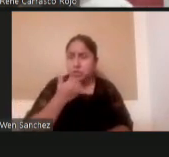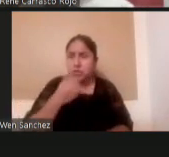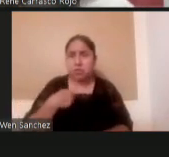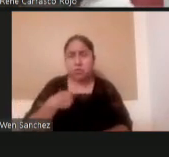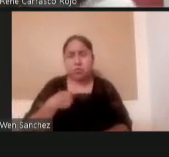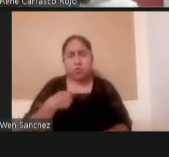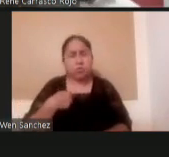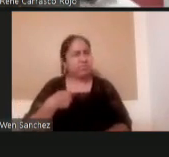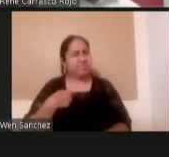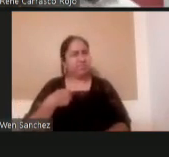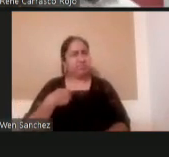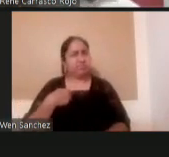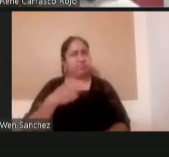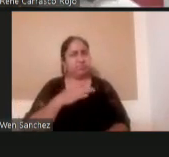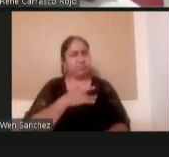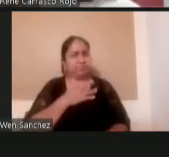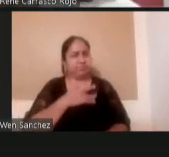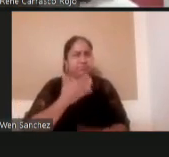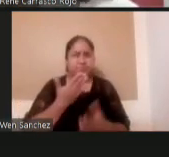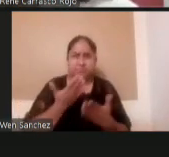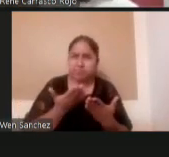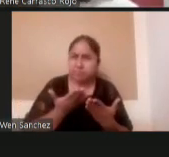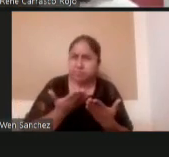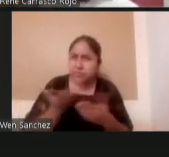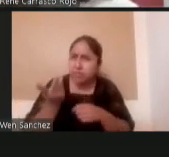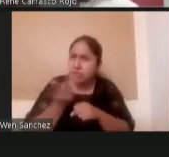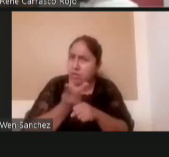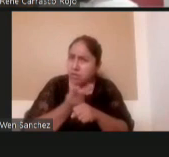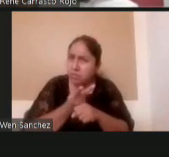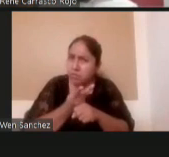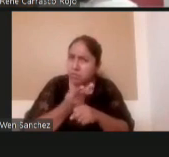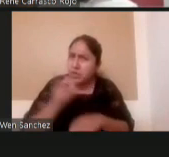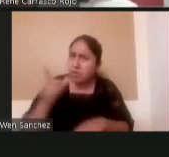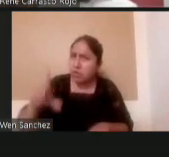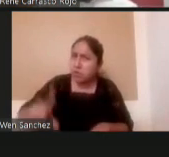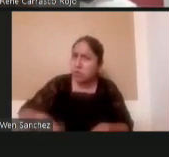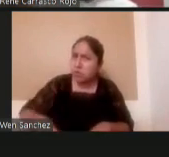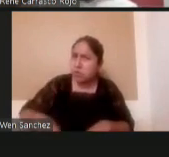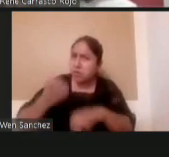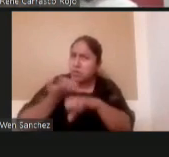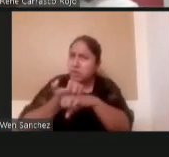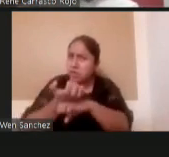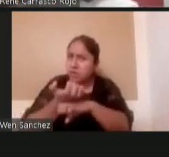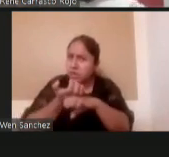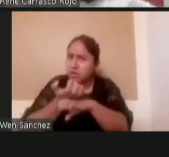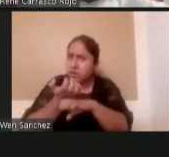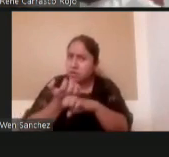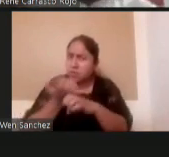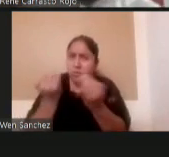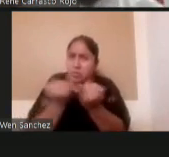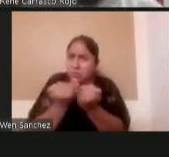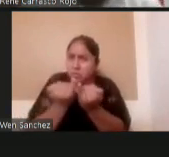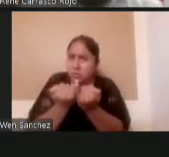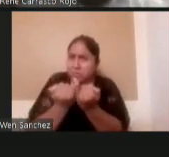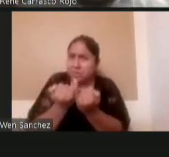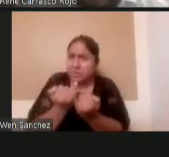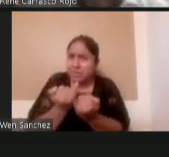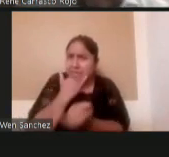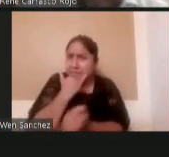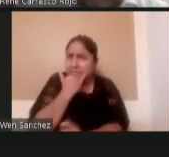porque el gobierno del estado también ha cometido situaciones y a lo mejor hasta más